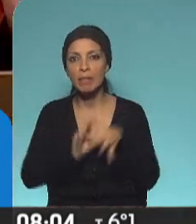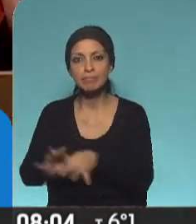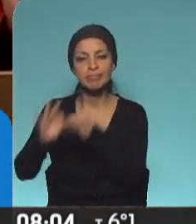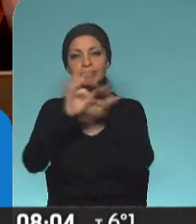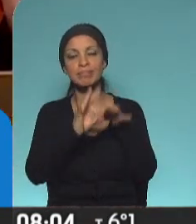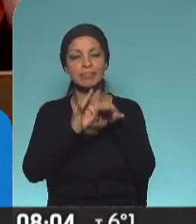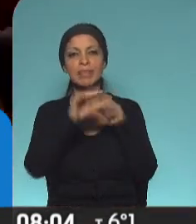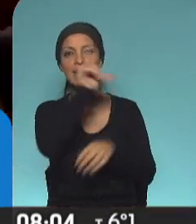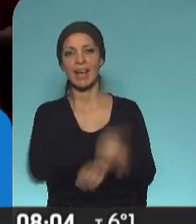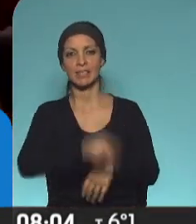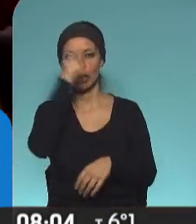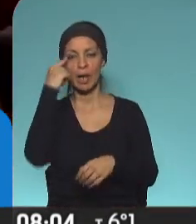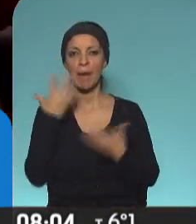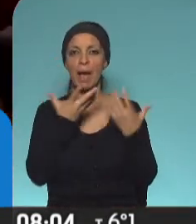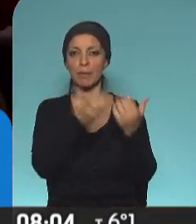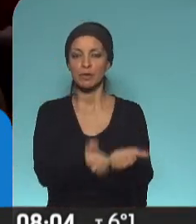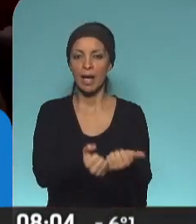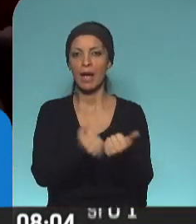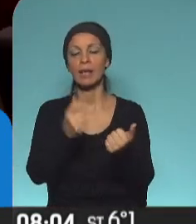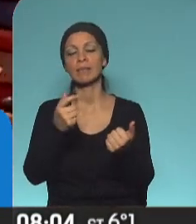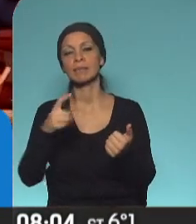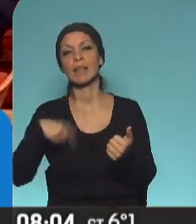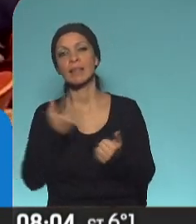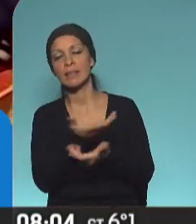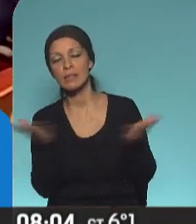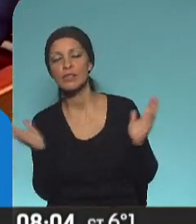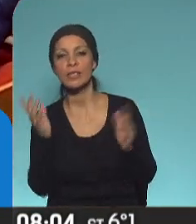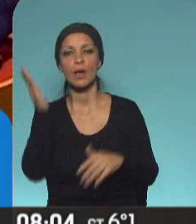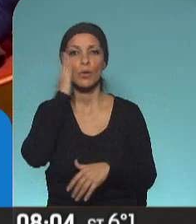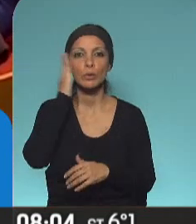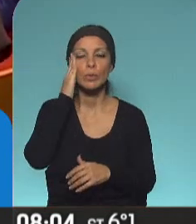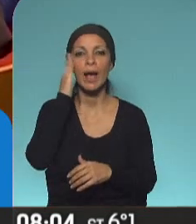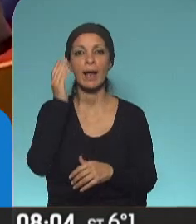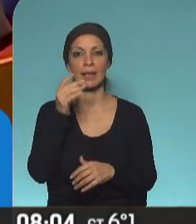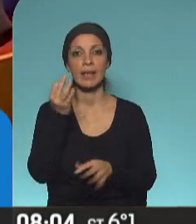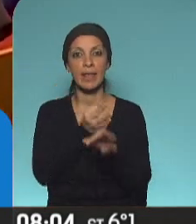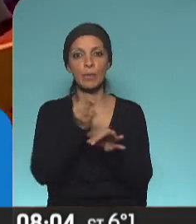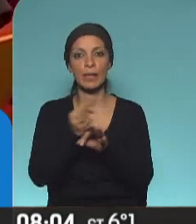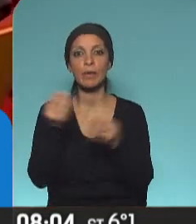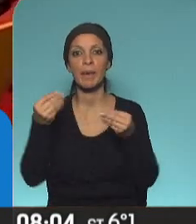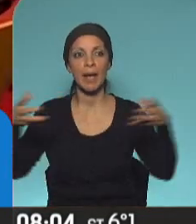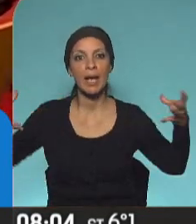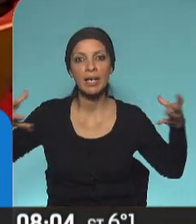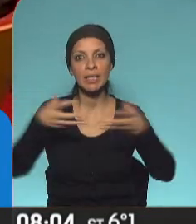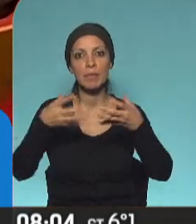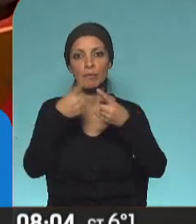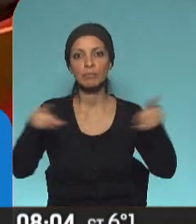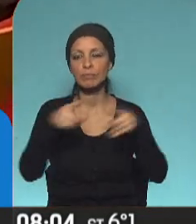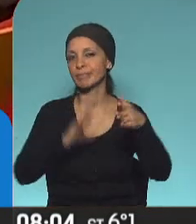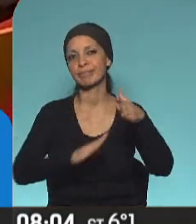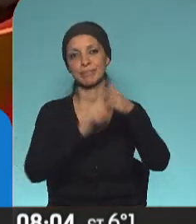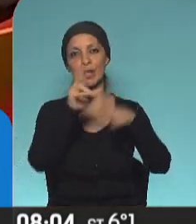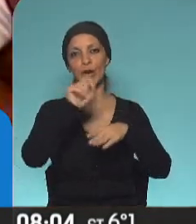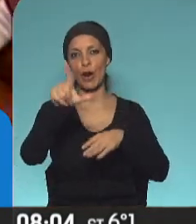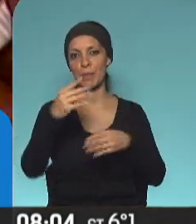desarrollo social, cultural y educativo en el cual la formación artística musical colectiva juegue un rol